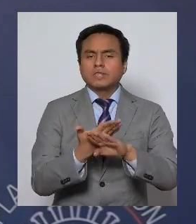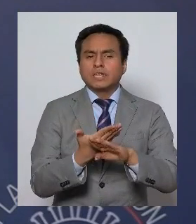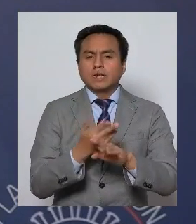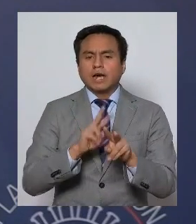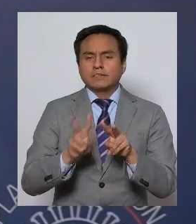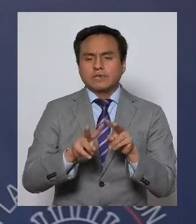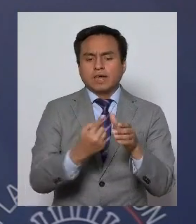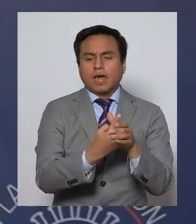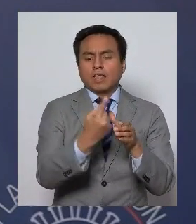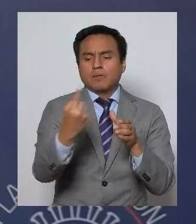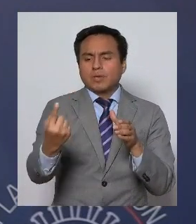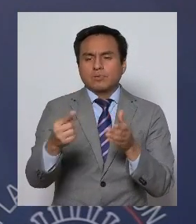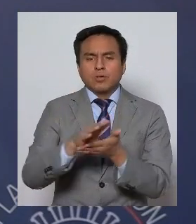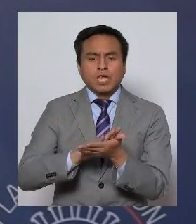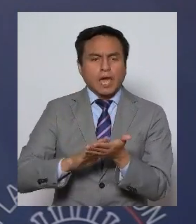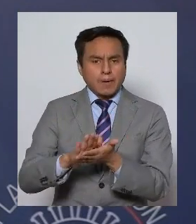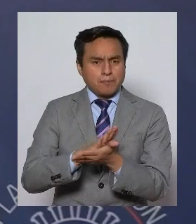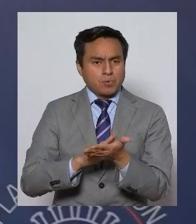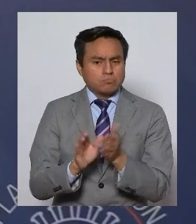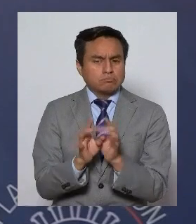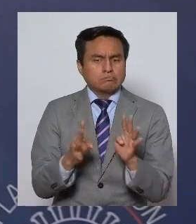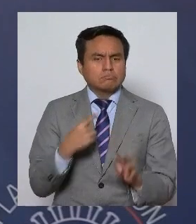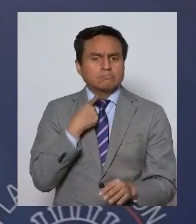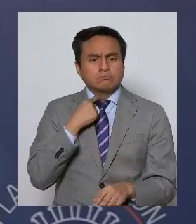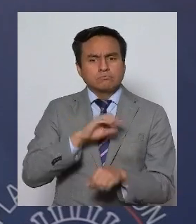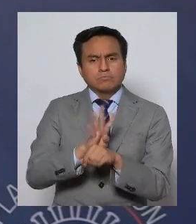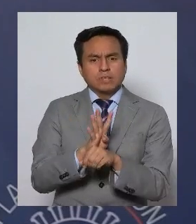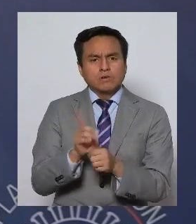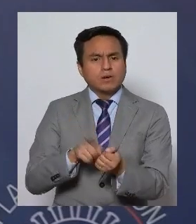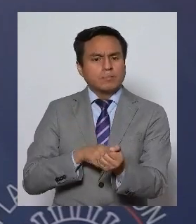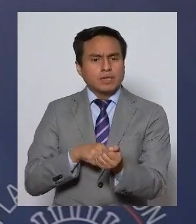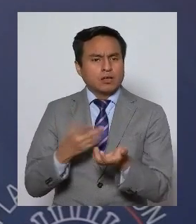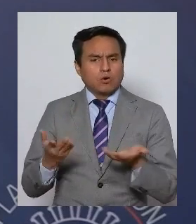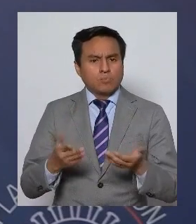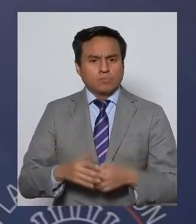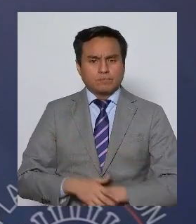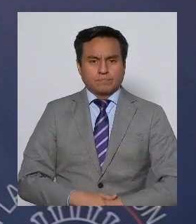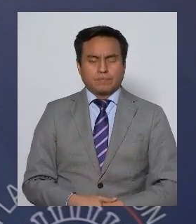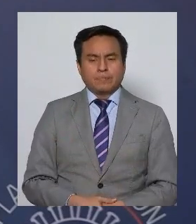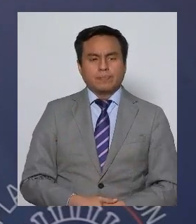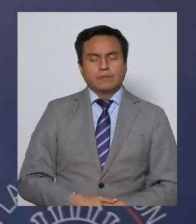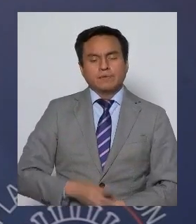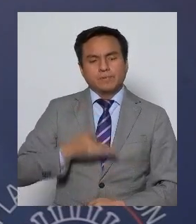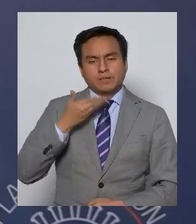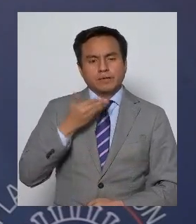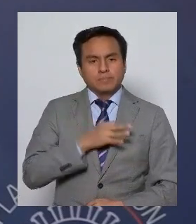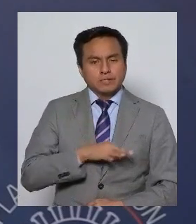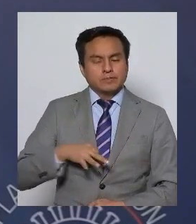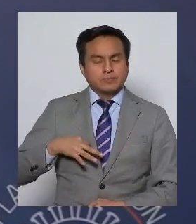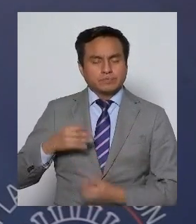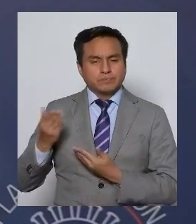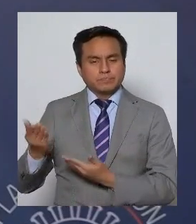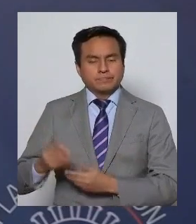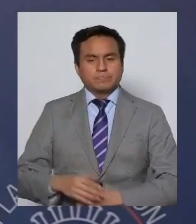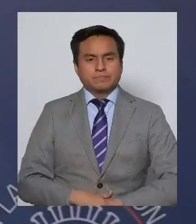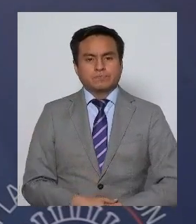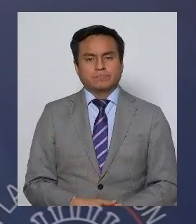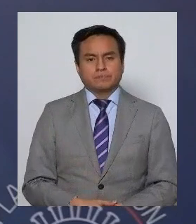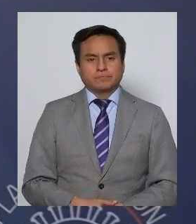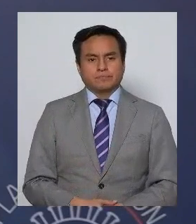un aislamiento en caso, por ejemplo, de haber un caso positivo dentro de una familia? Cedo la palabra al ministro de Salud.